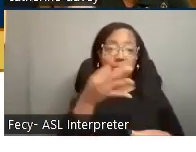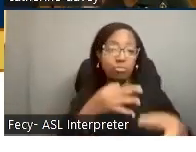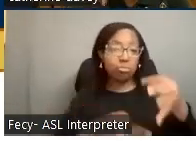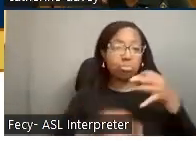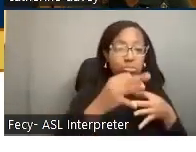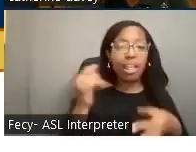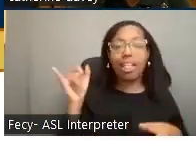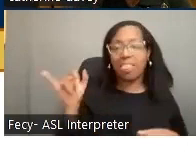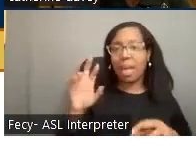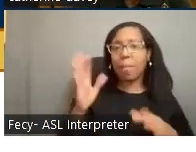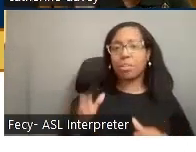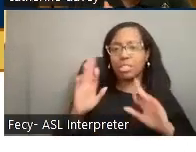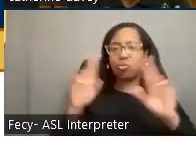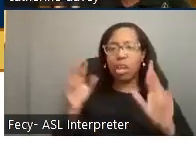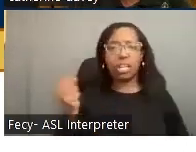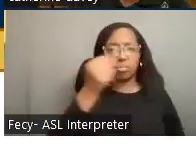secundario